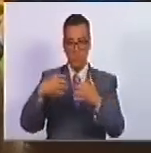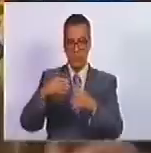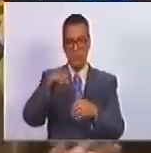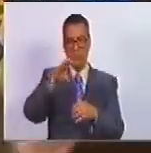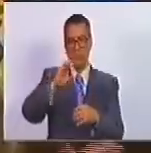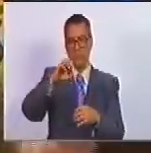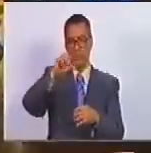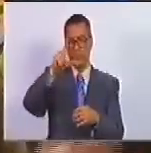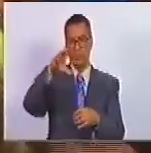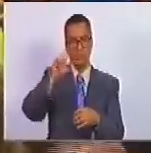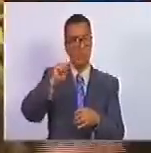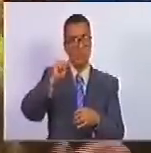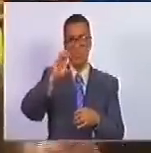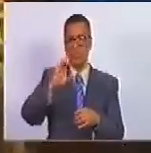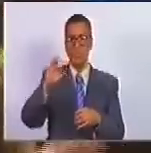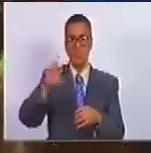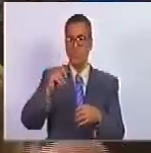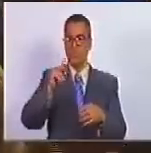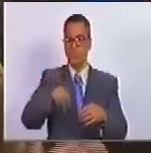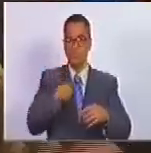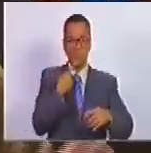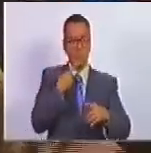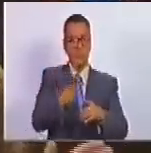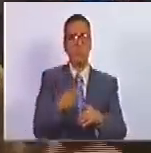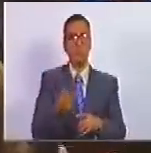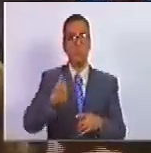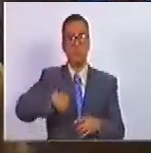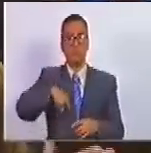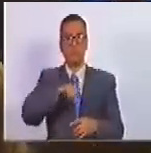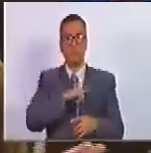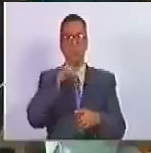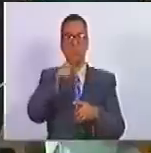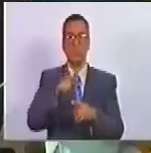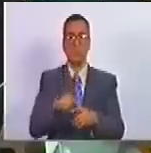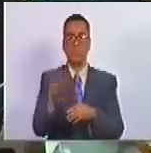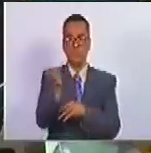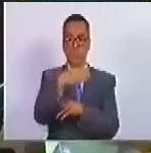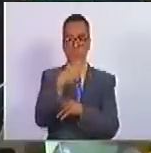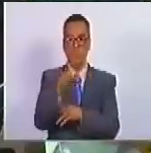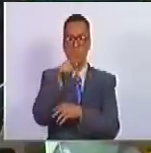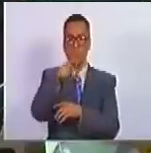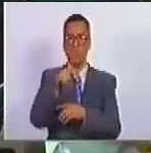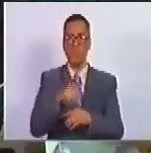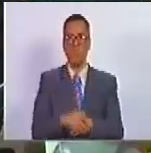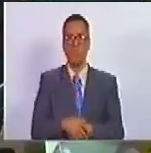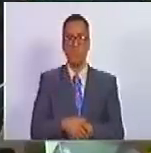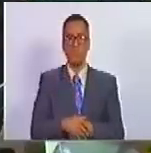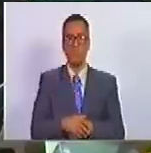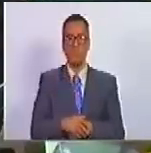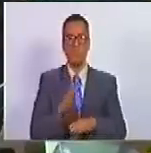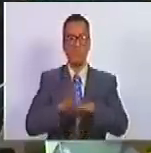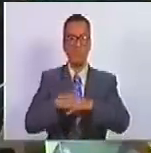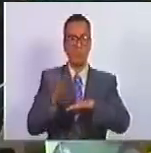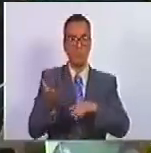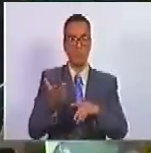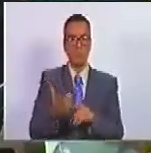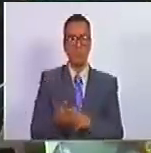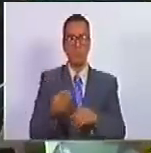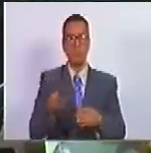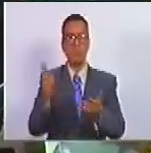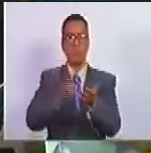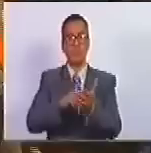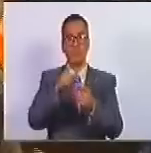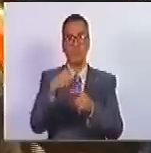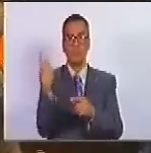CELAC. No se la pudo imponer y nosotros estamos abanderados precisamente porque,